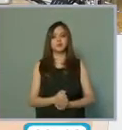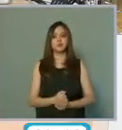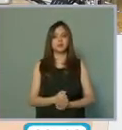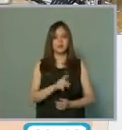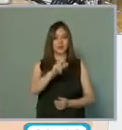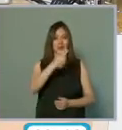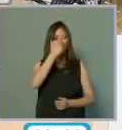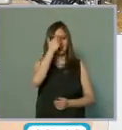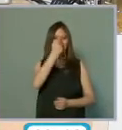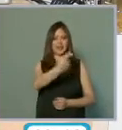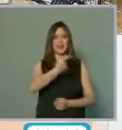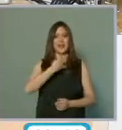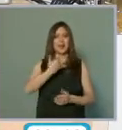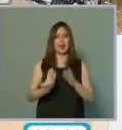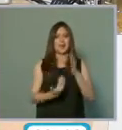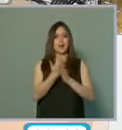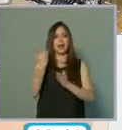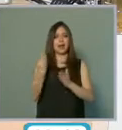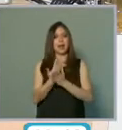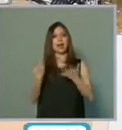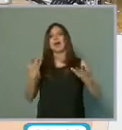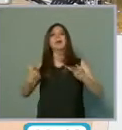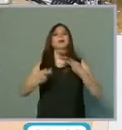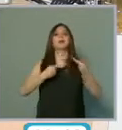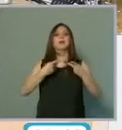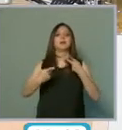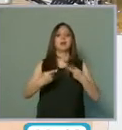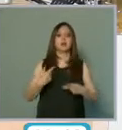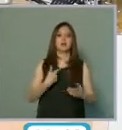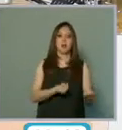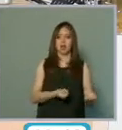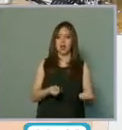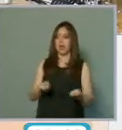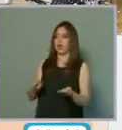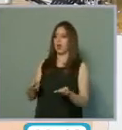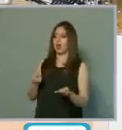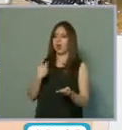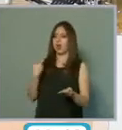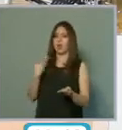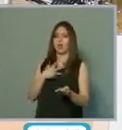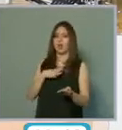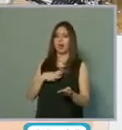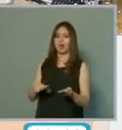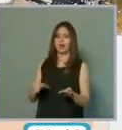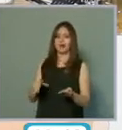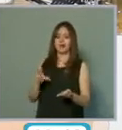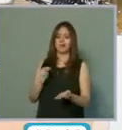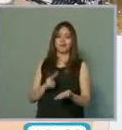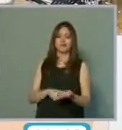mañana, bien bonito. Ay, mira. Ok, ojo. Me despreció el mío, oiga, no se vale.